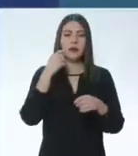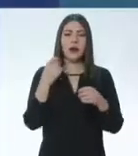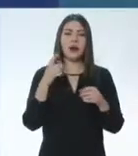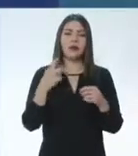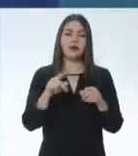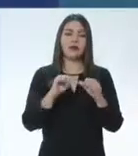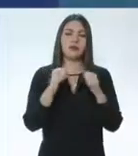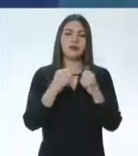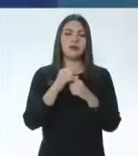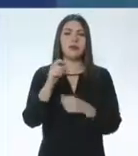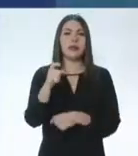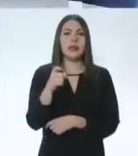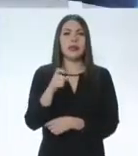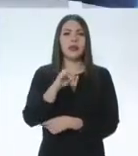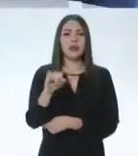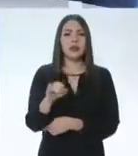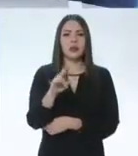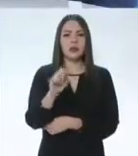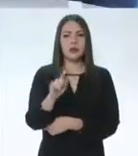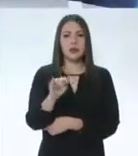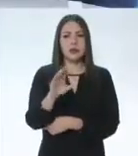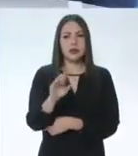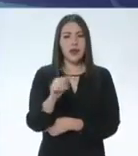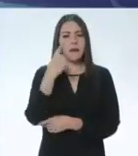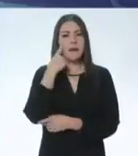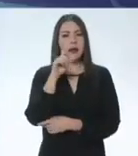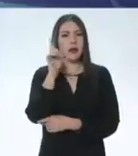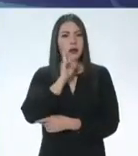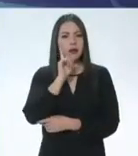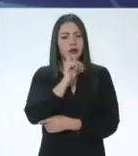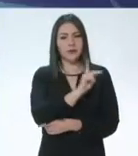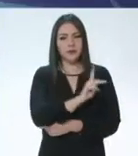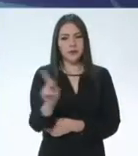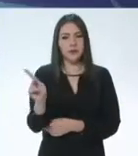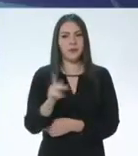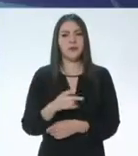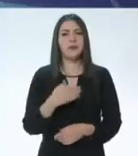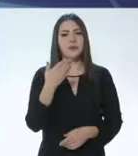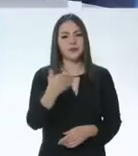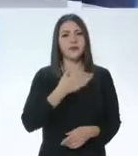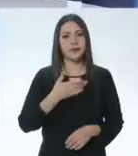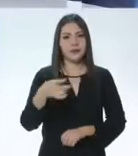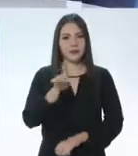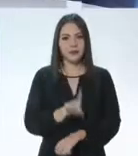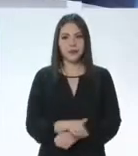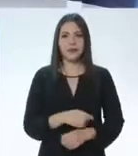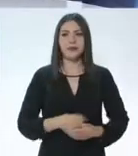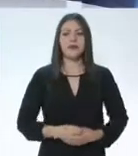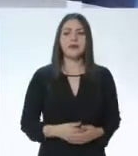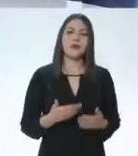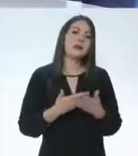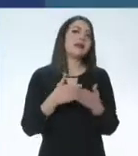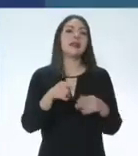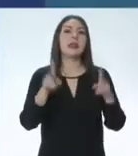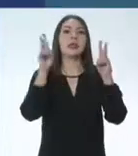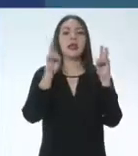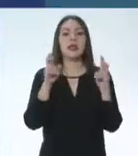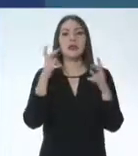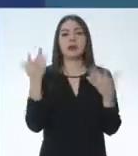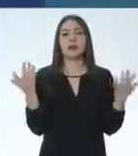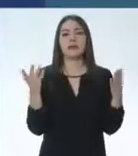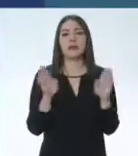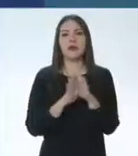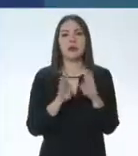Justicia para las Mujeres. Alejandra, bienvenida, muy buenos días. Bienvenida, buenos días. Buenos días. Pues es un tema muy polémico en el que pues hemos